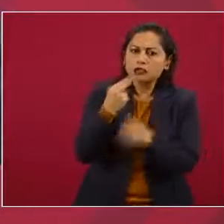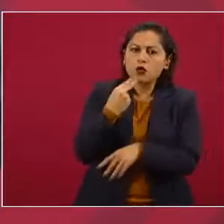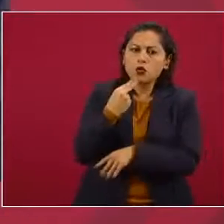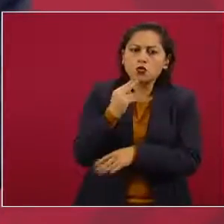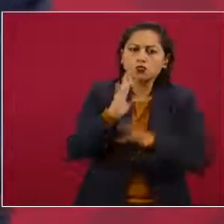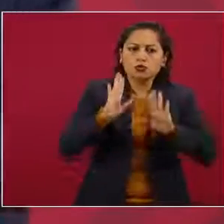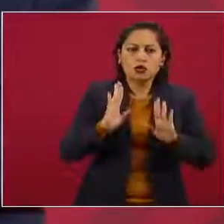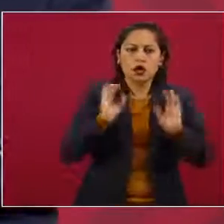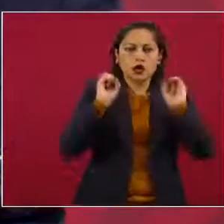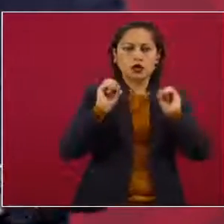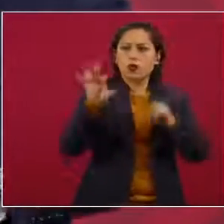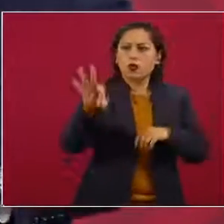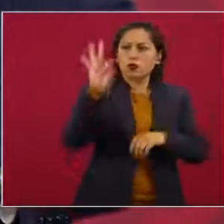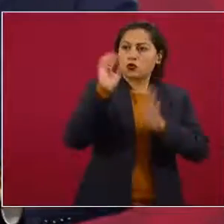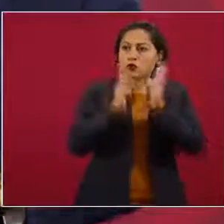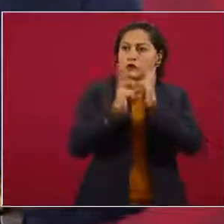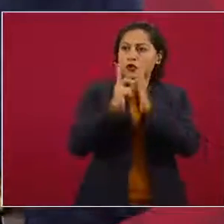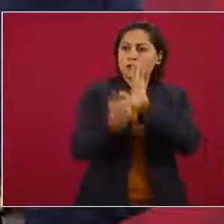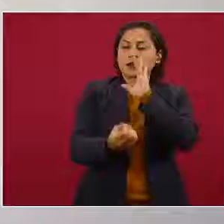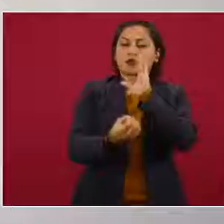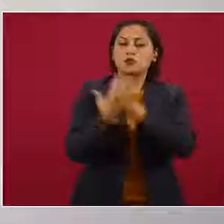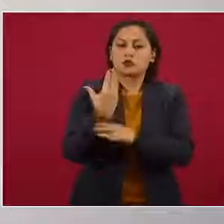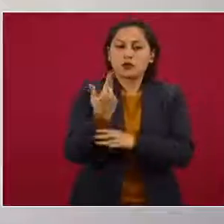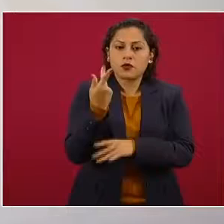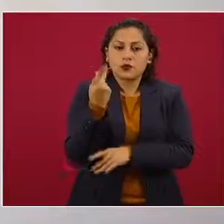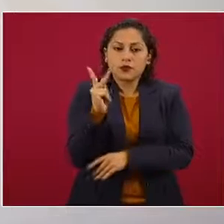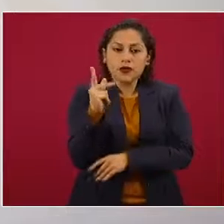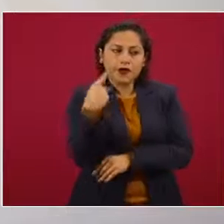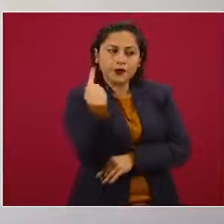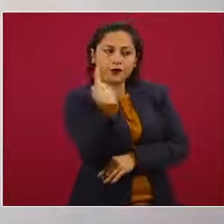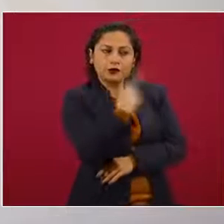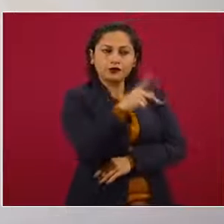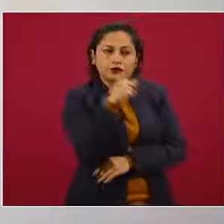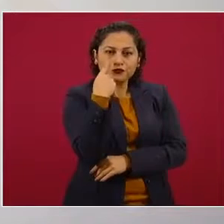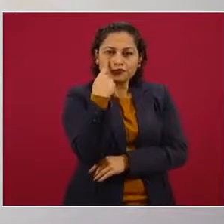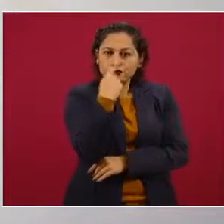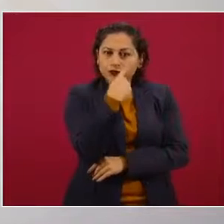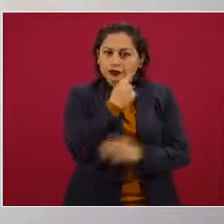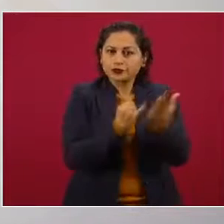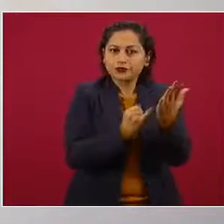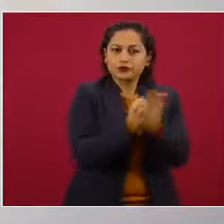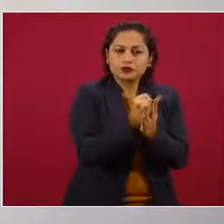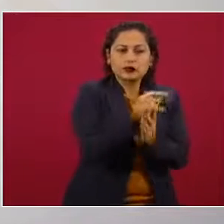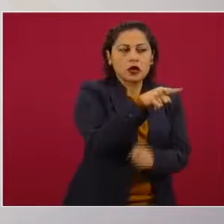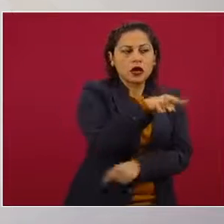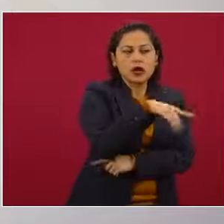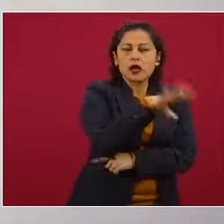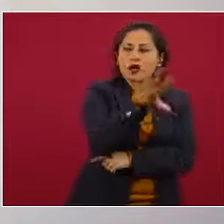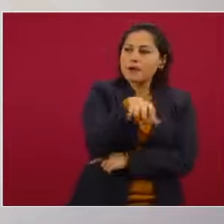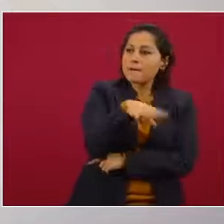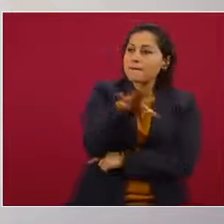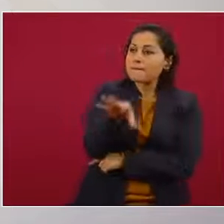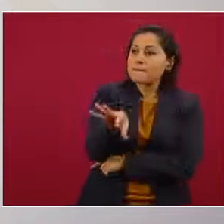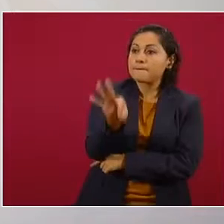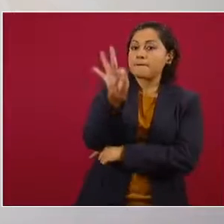o un departamento nuevo, pero va a escoger, va a ir viendo dónde